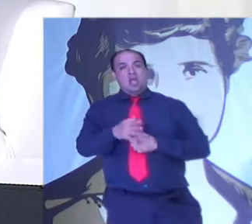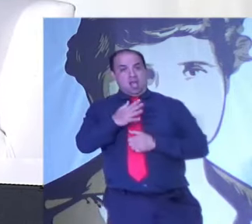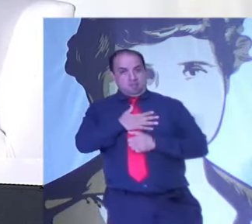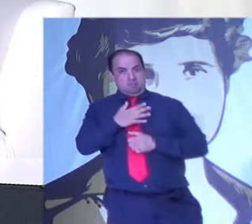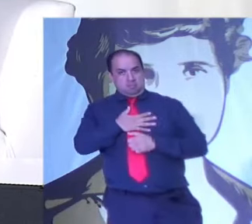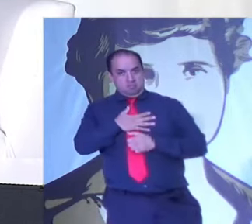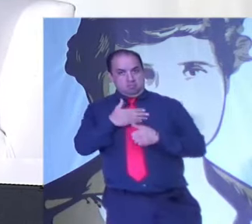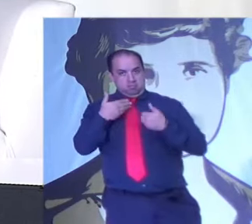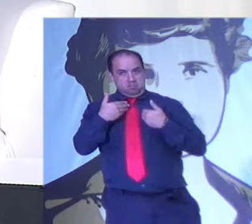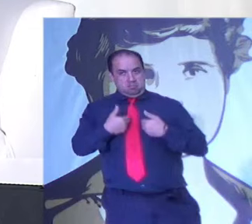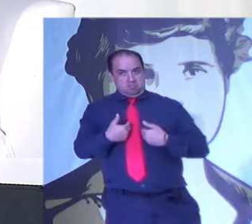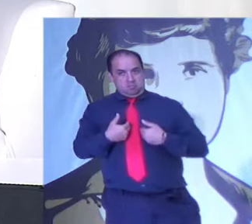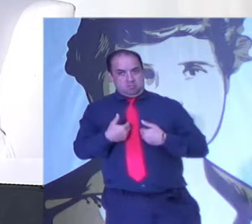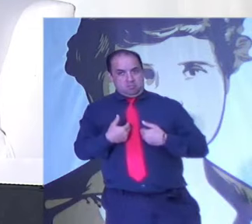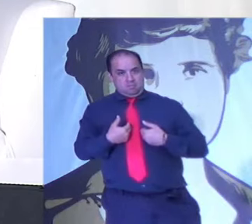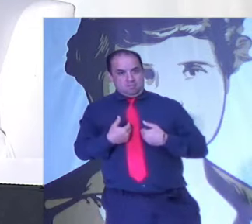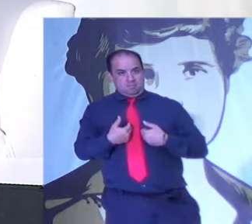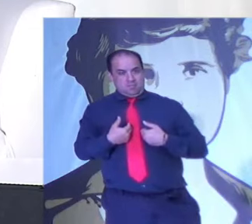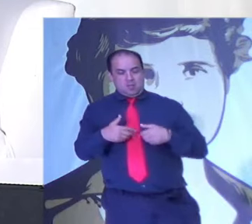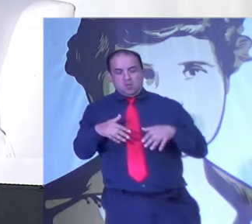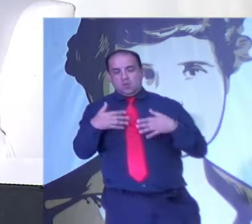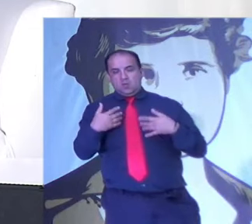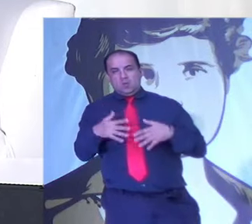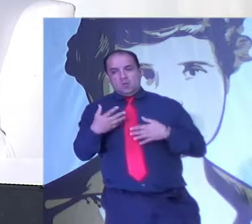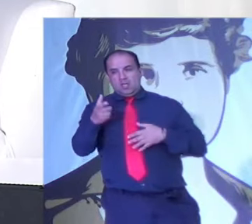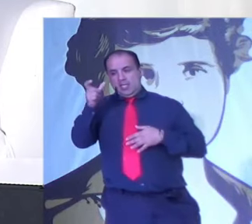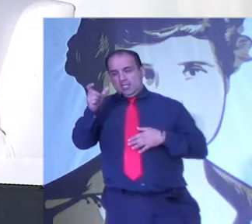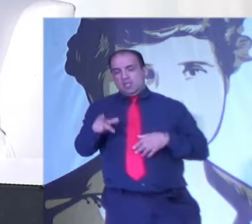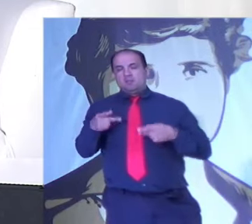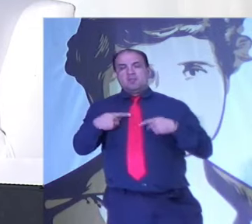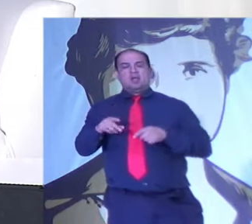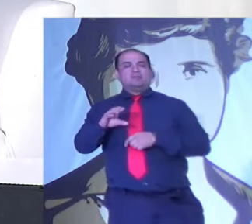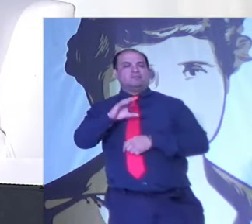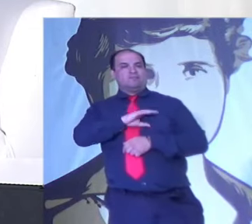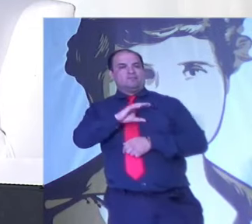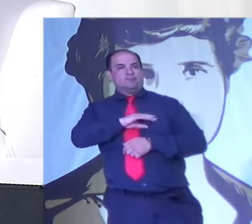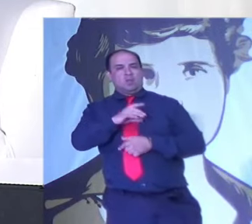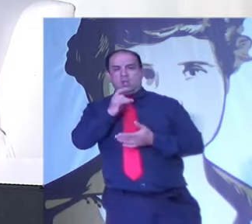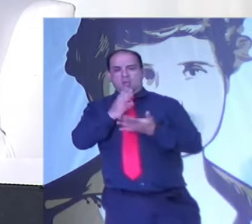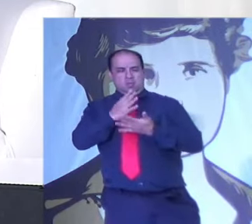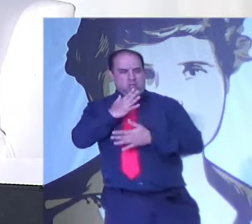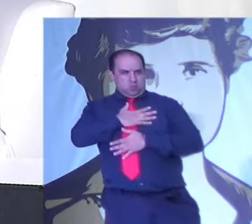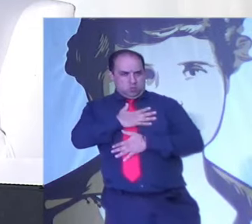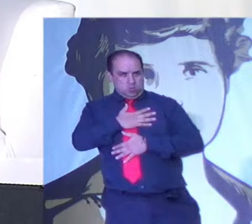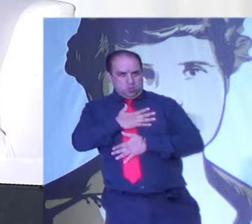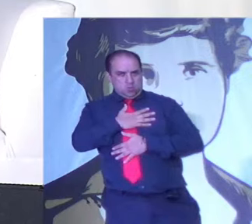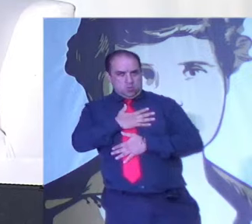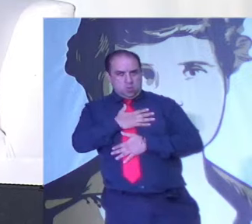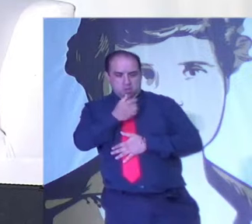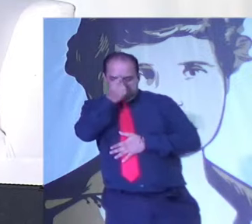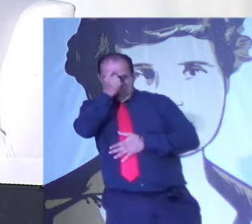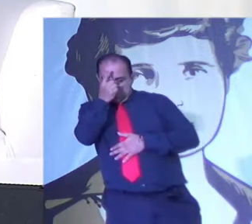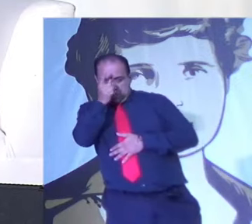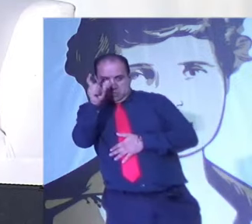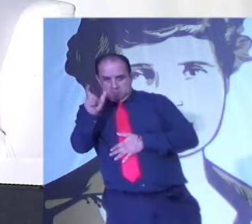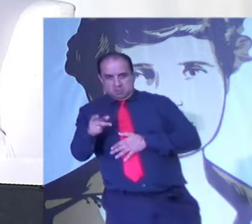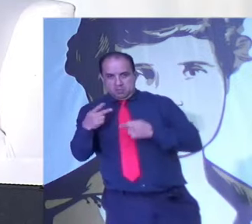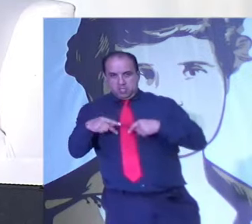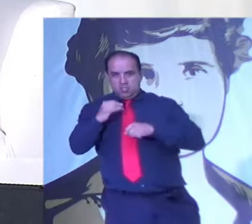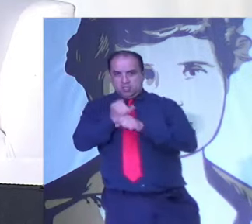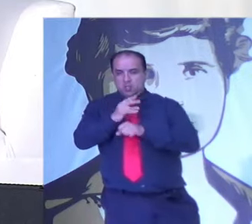personal es entrañable el personaje, y no puedo decir que nada más porque yo lo inventé, sino porque